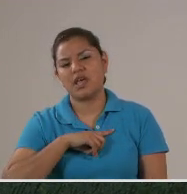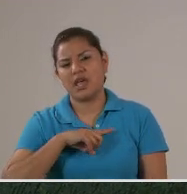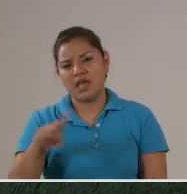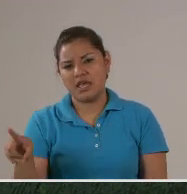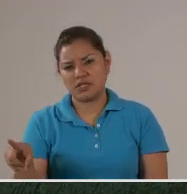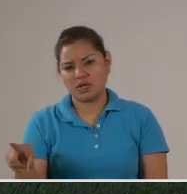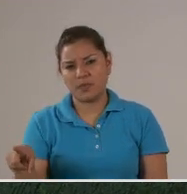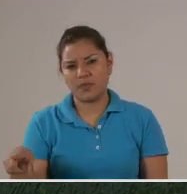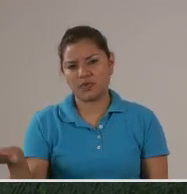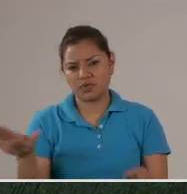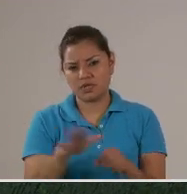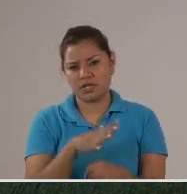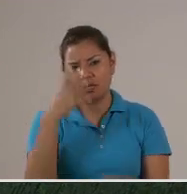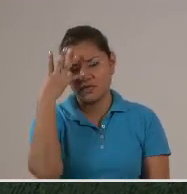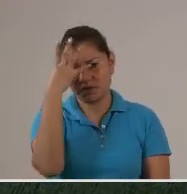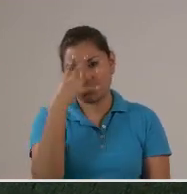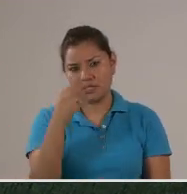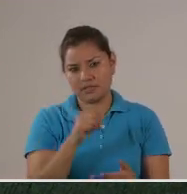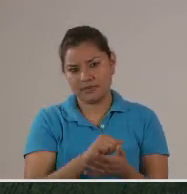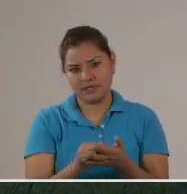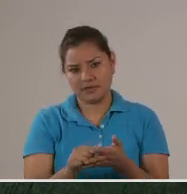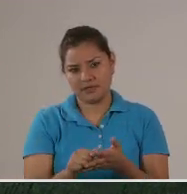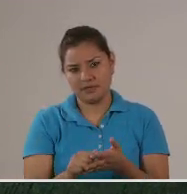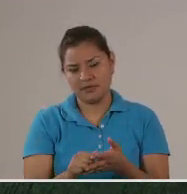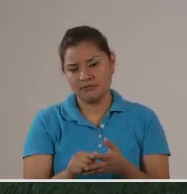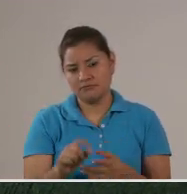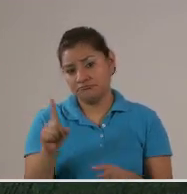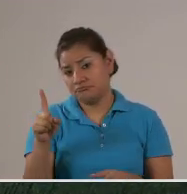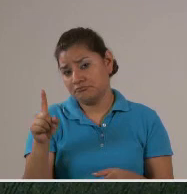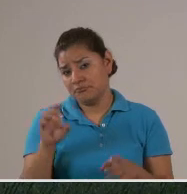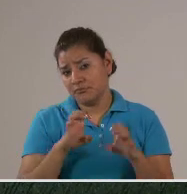juntan en el estadio Ay Dios